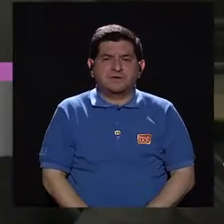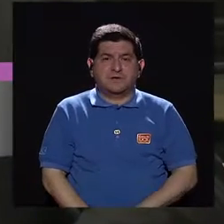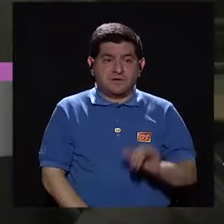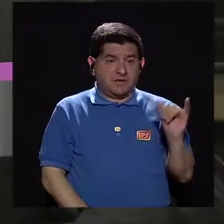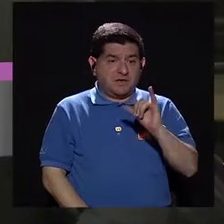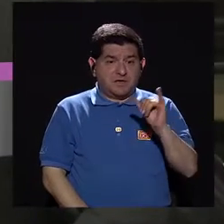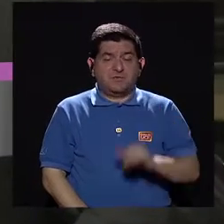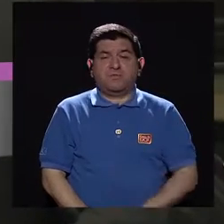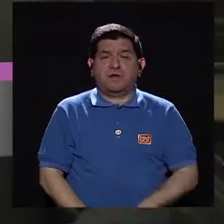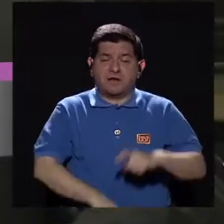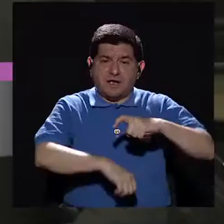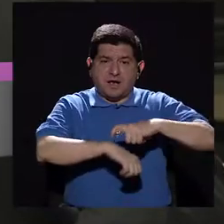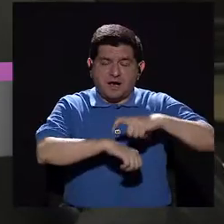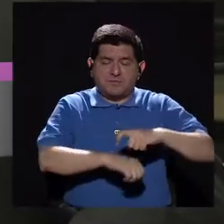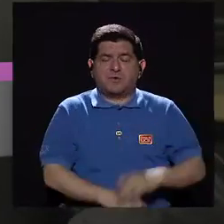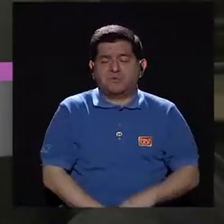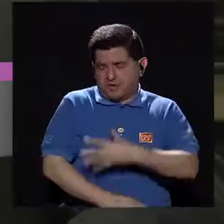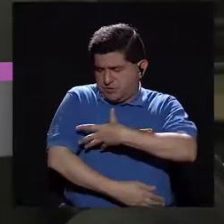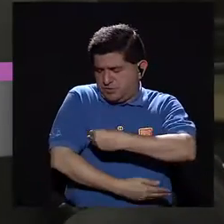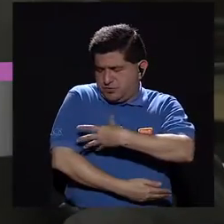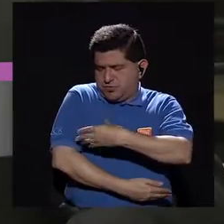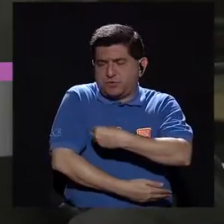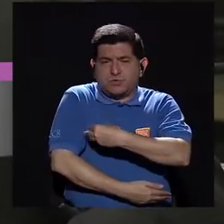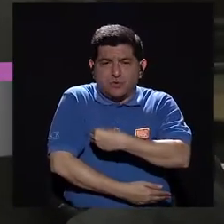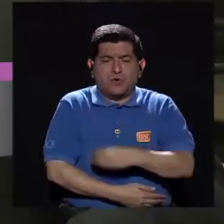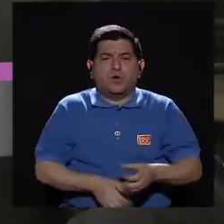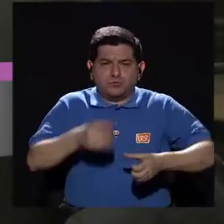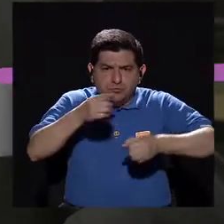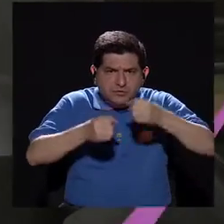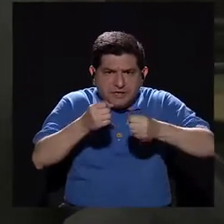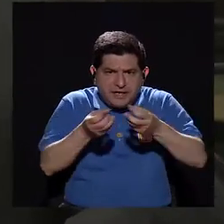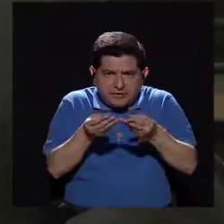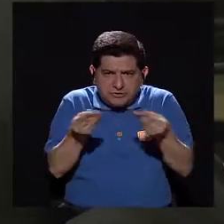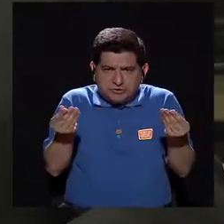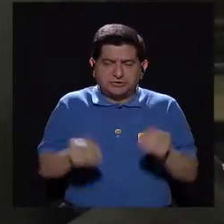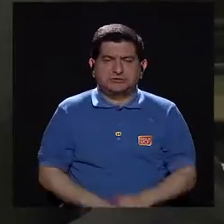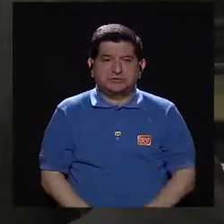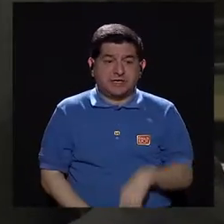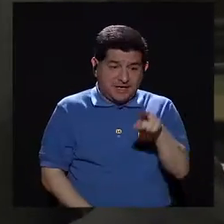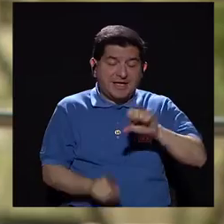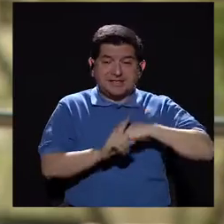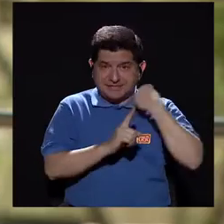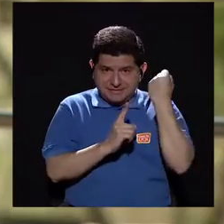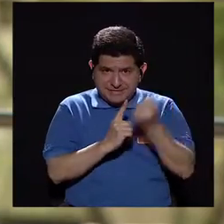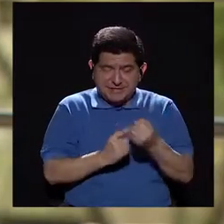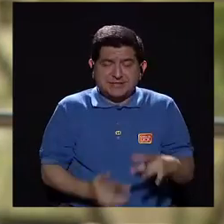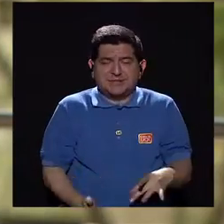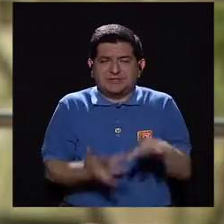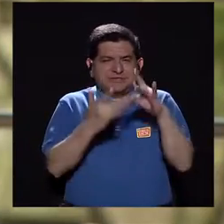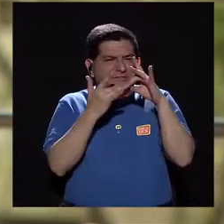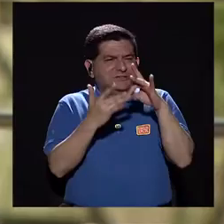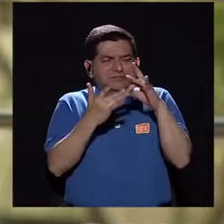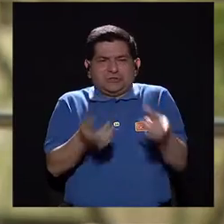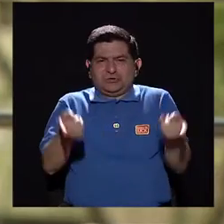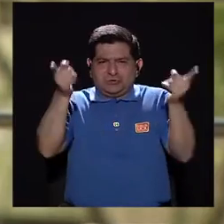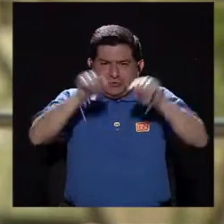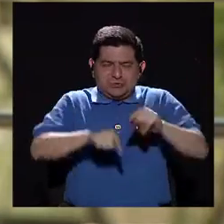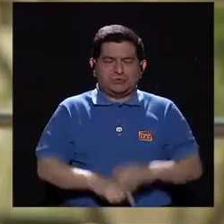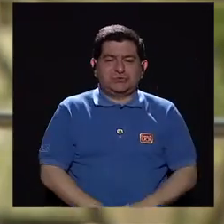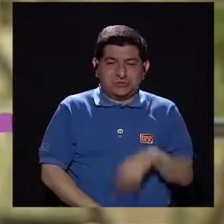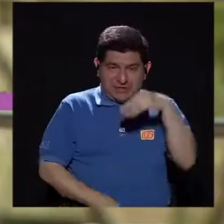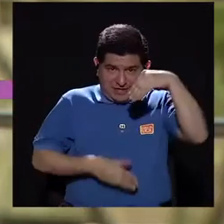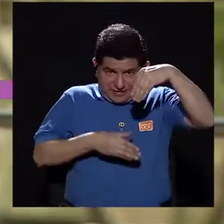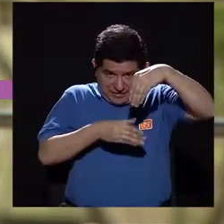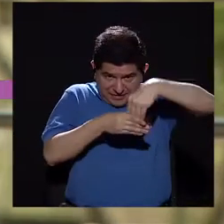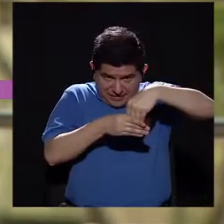proceso de producción de leche. Sí, la mastitis es una situación particular que se da en